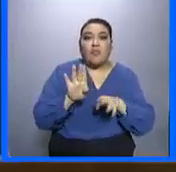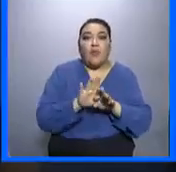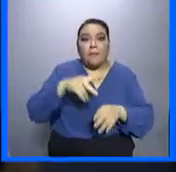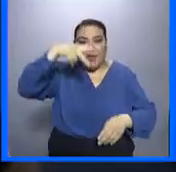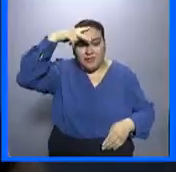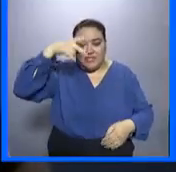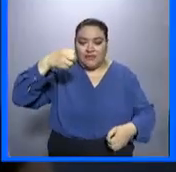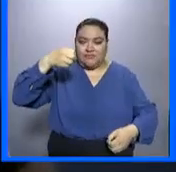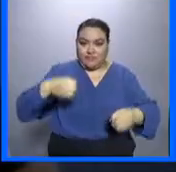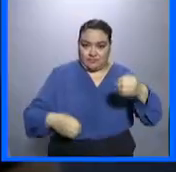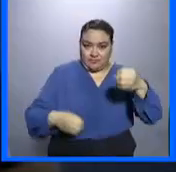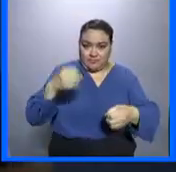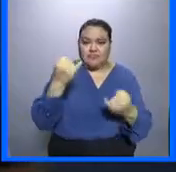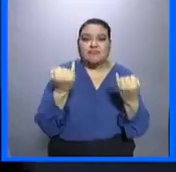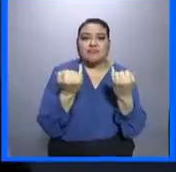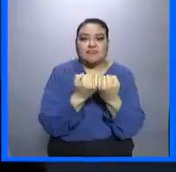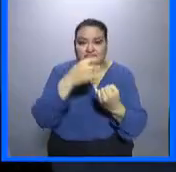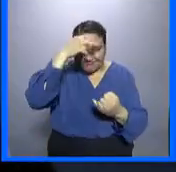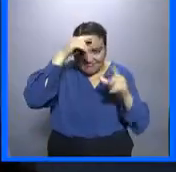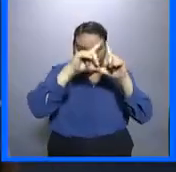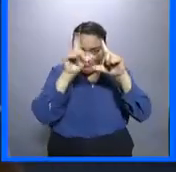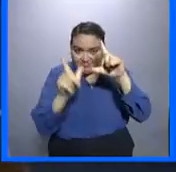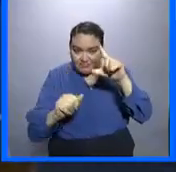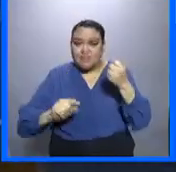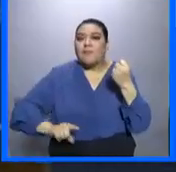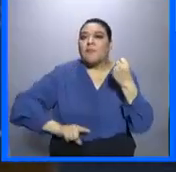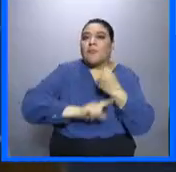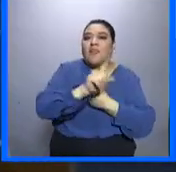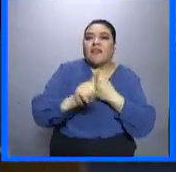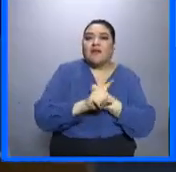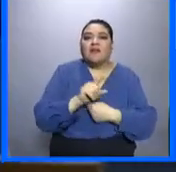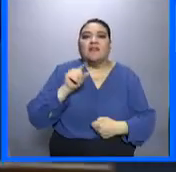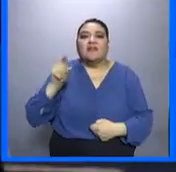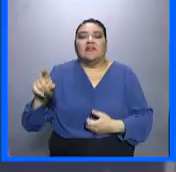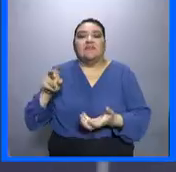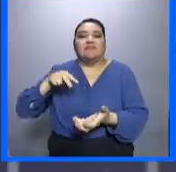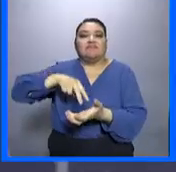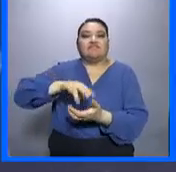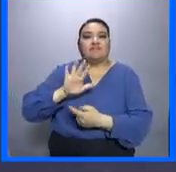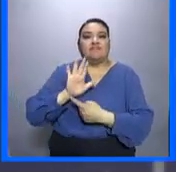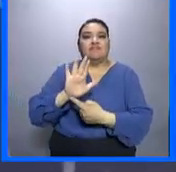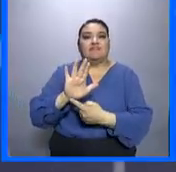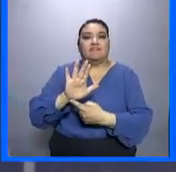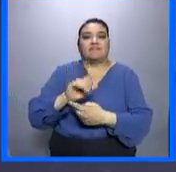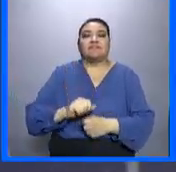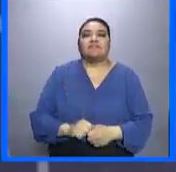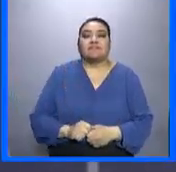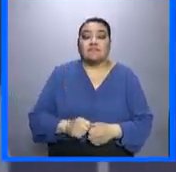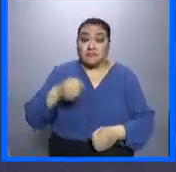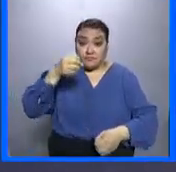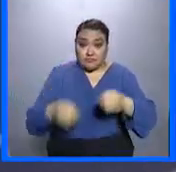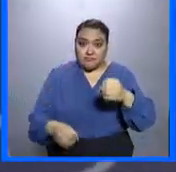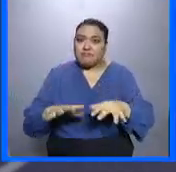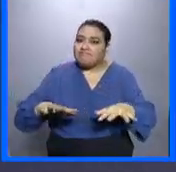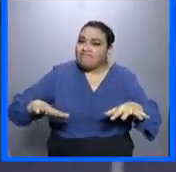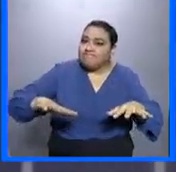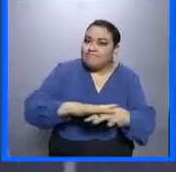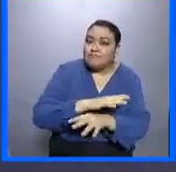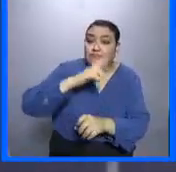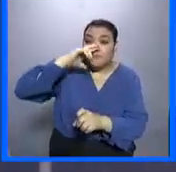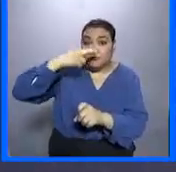justicia y la violencia que enfrenta el país, al participar en la presentación del libro Justicia en Transformación,